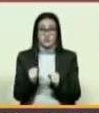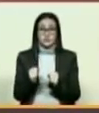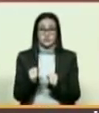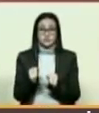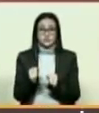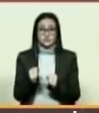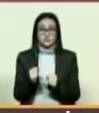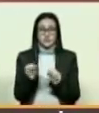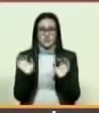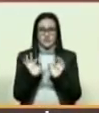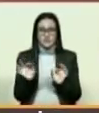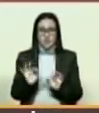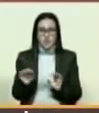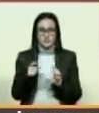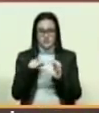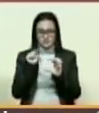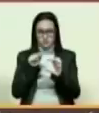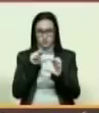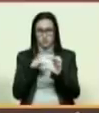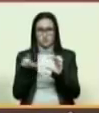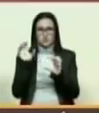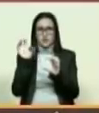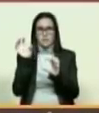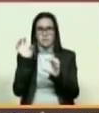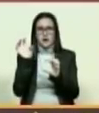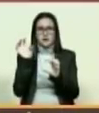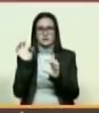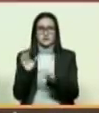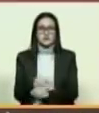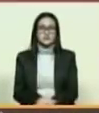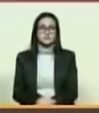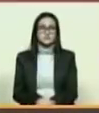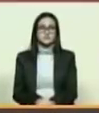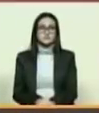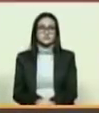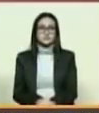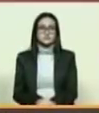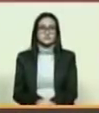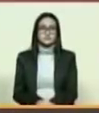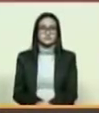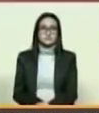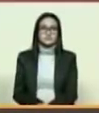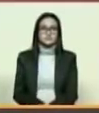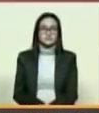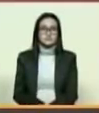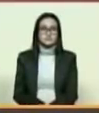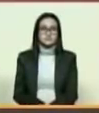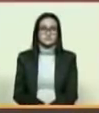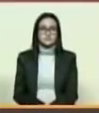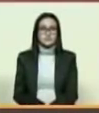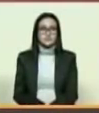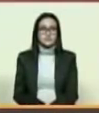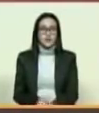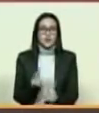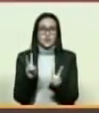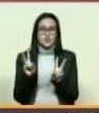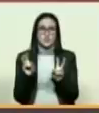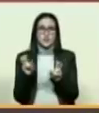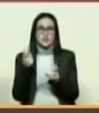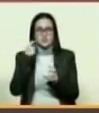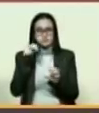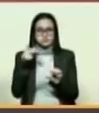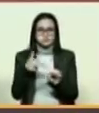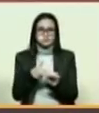este poderoso instrumento que alguna gente ha denominado, junto con la irrupción del nuevo criptoactivo